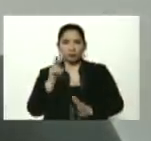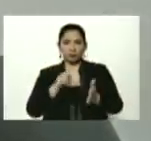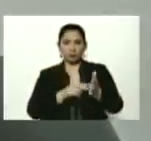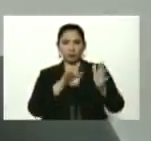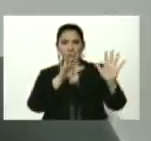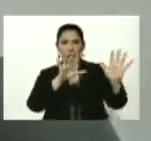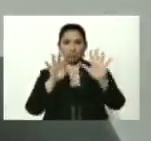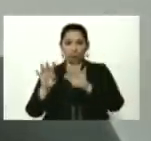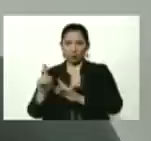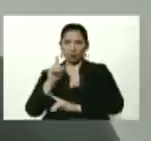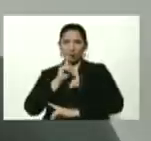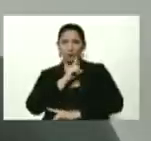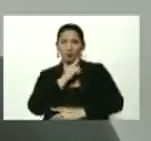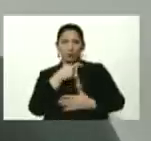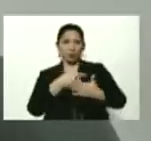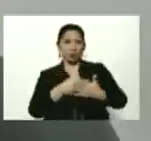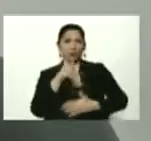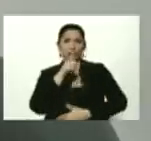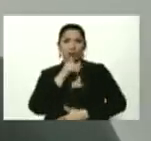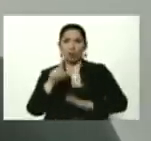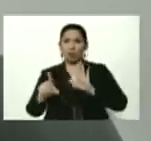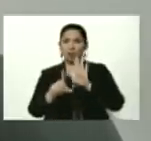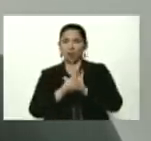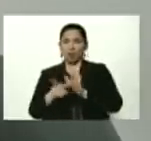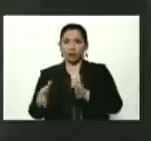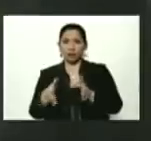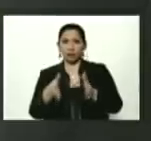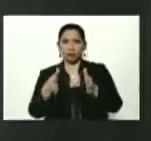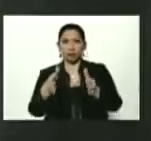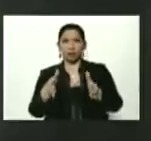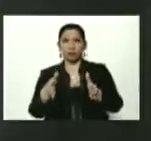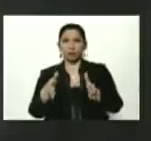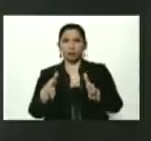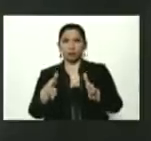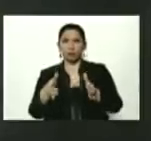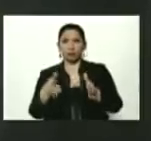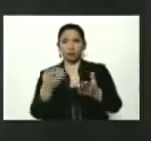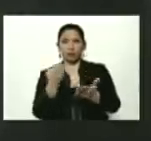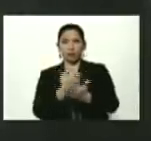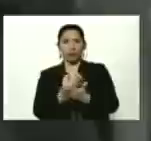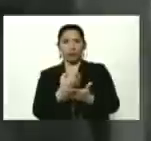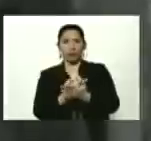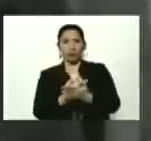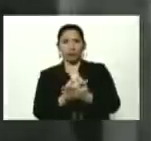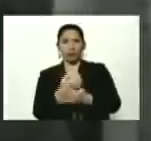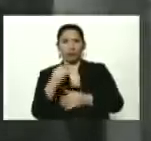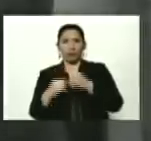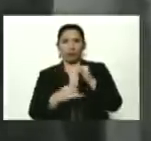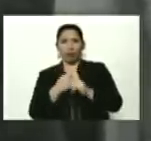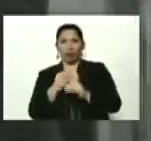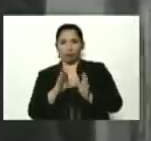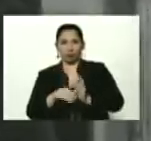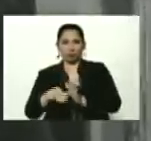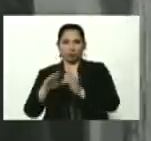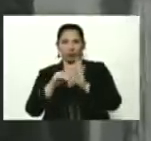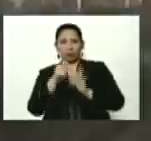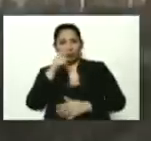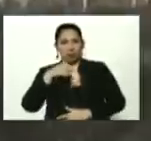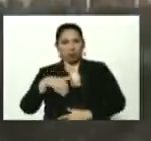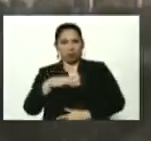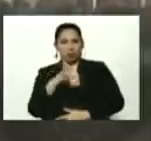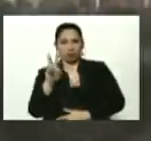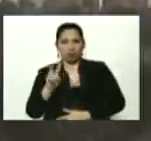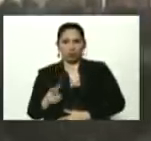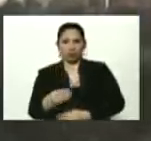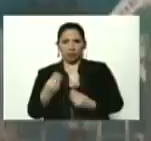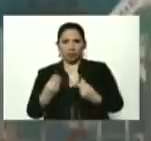2019, su nombramiento ilegal allanó el camino para que grupos económicos internacionales se robaran activos del pueblo venezolano,